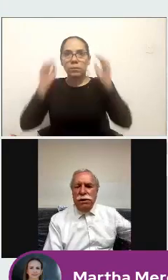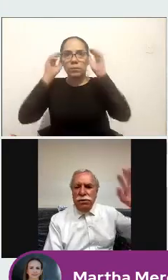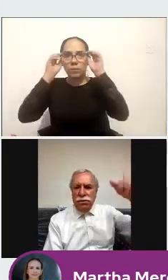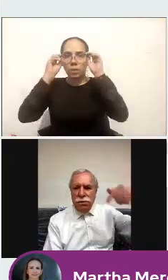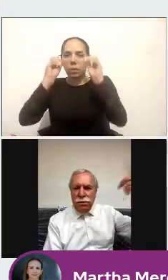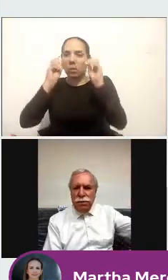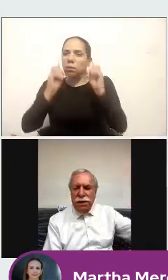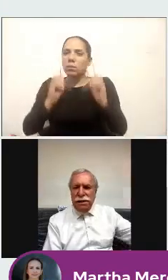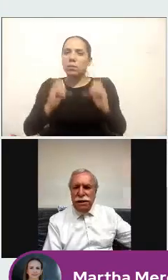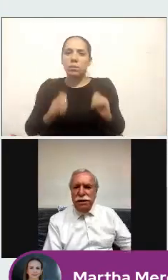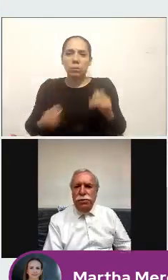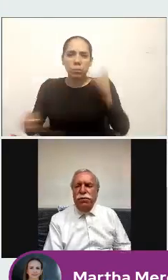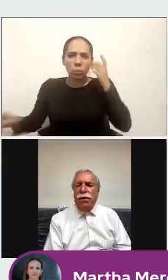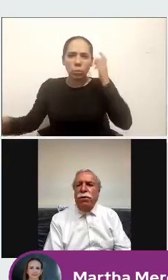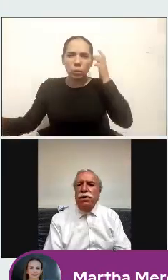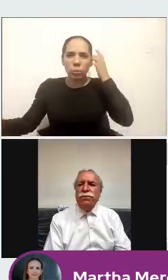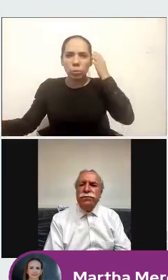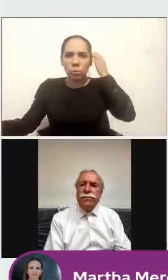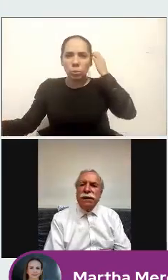Gracias.